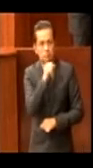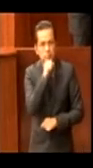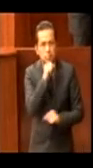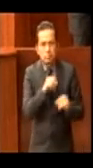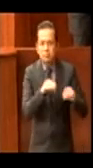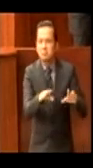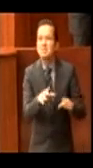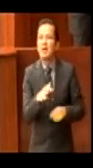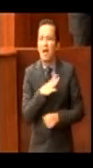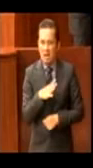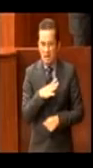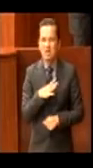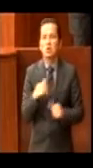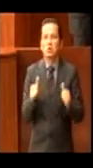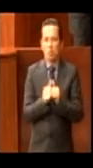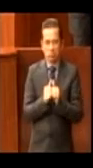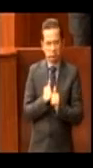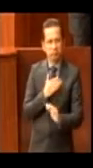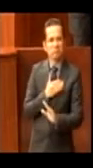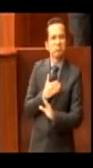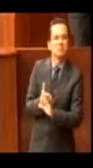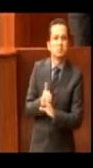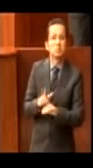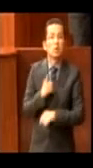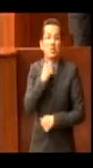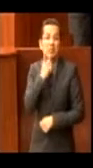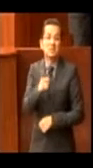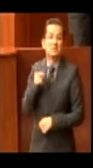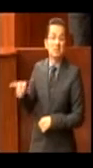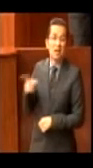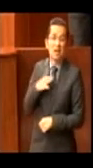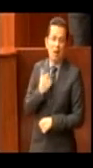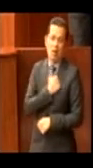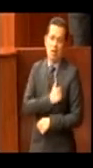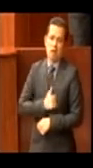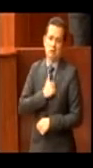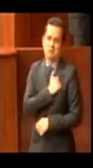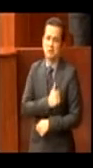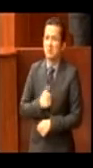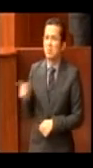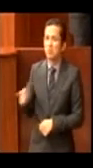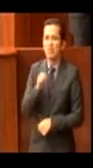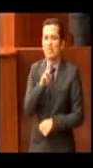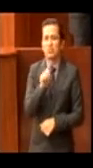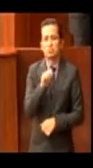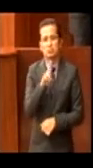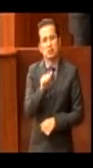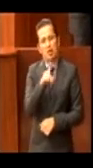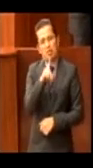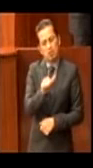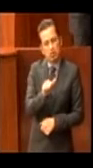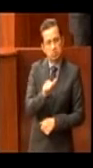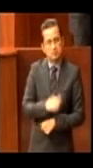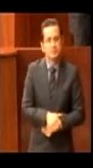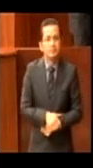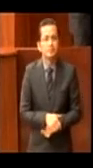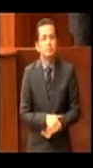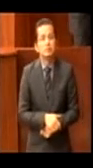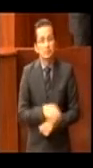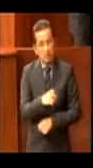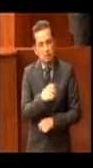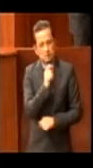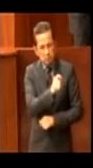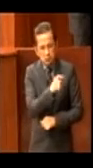sexual al referir que da lástima y está frustrada en consecuencia la ponencia estima que las publicaciones fomentan